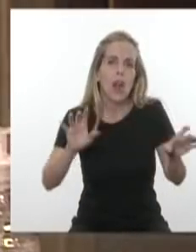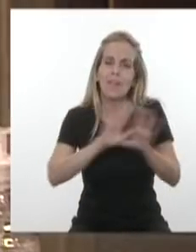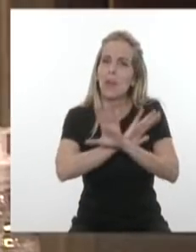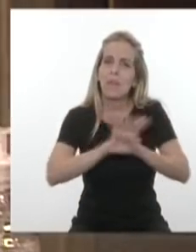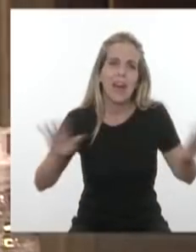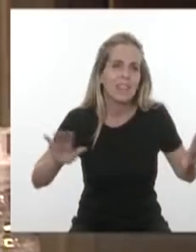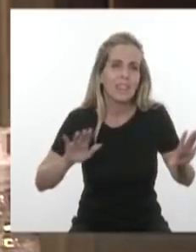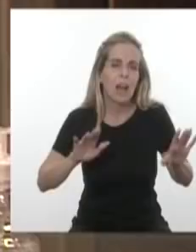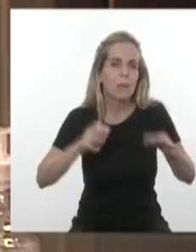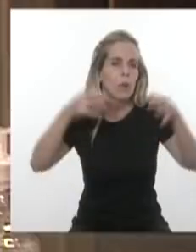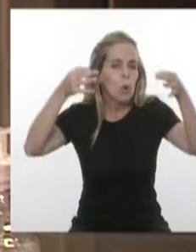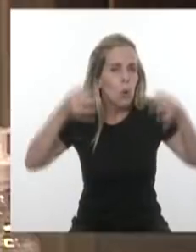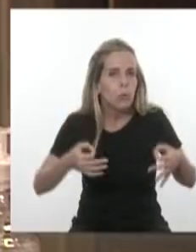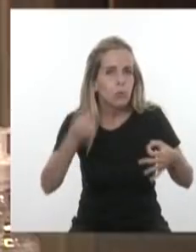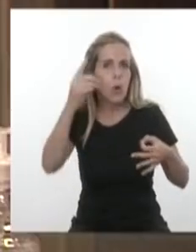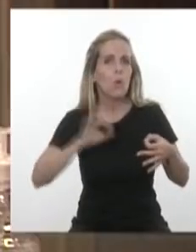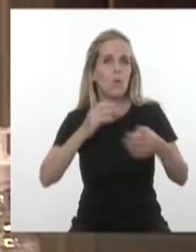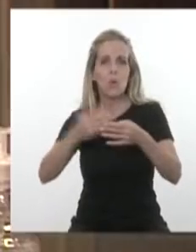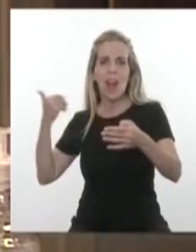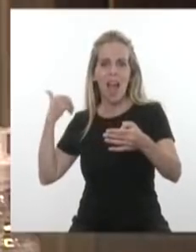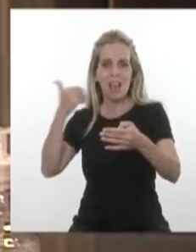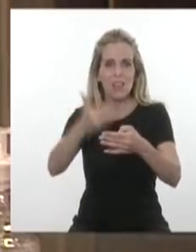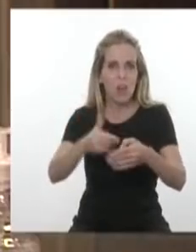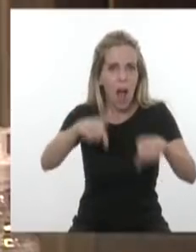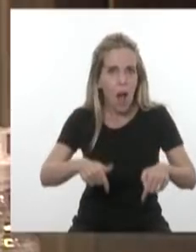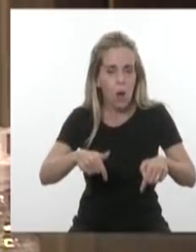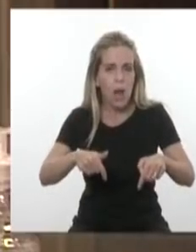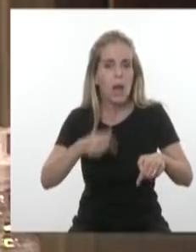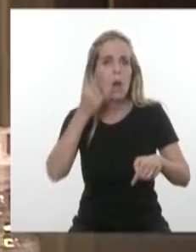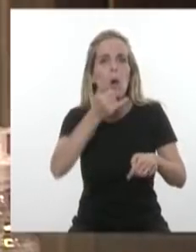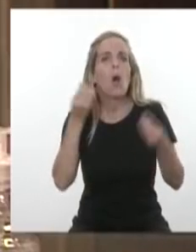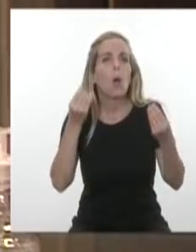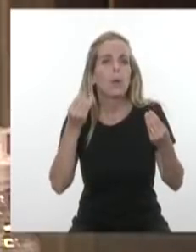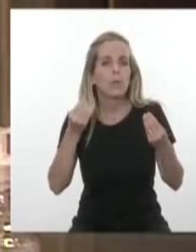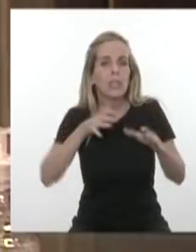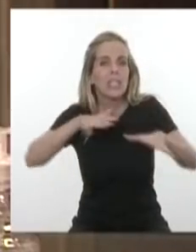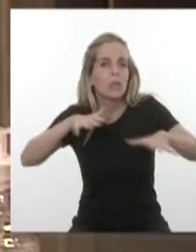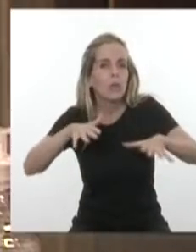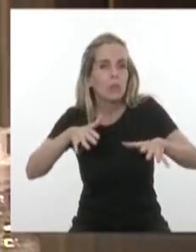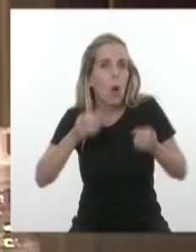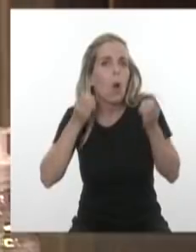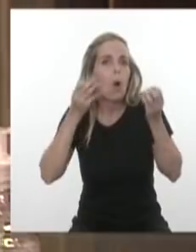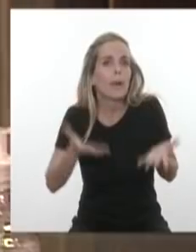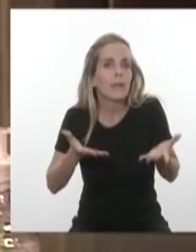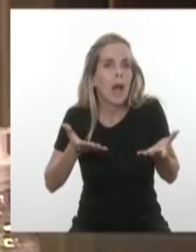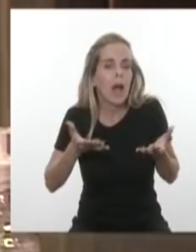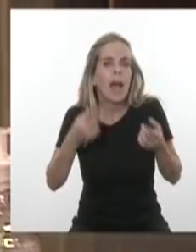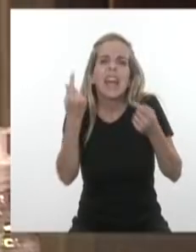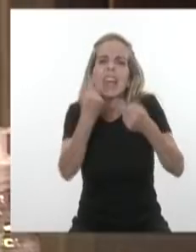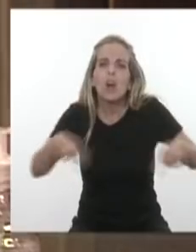después quiero contarles cuál es la situación cuáles son las dificultades y cómo debemos